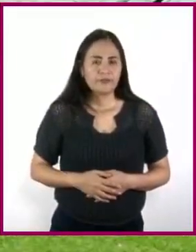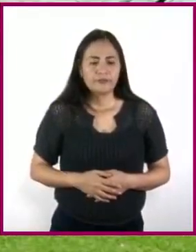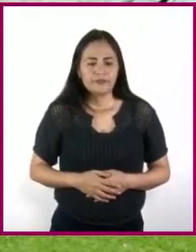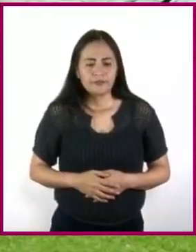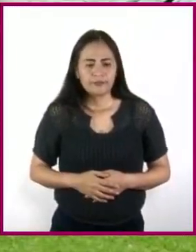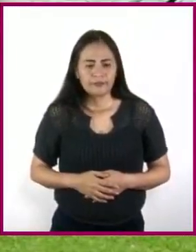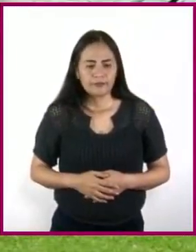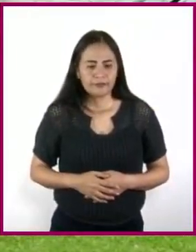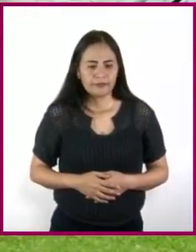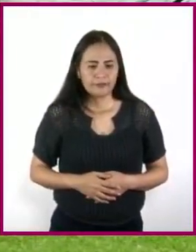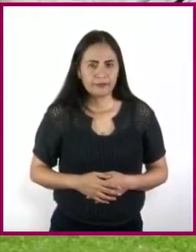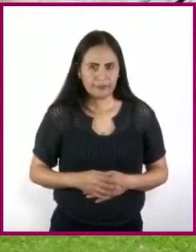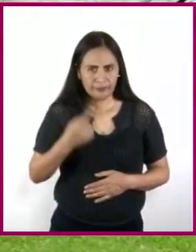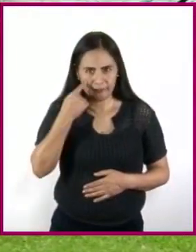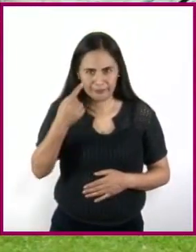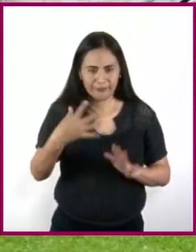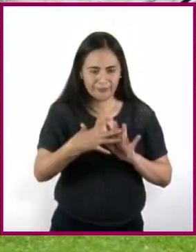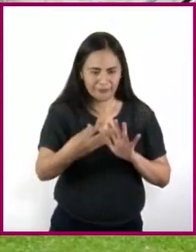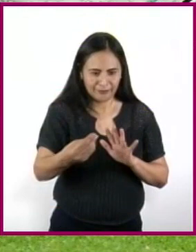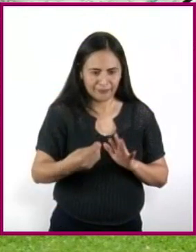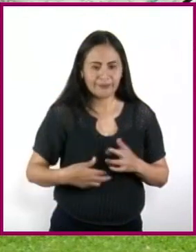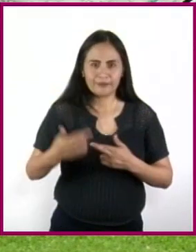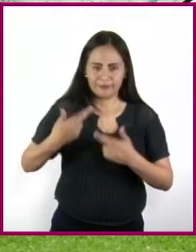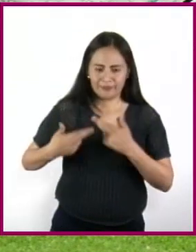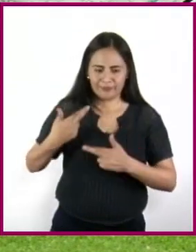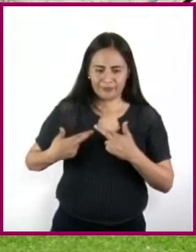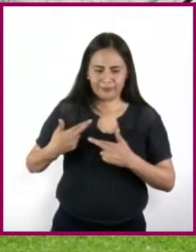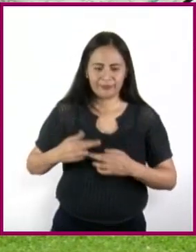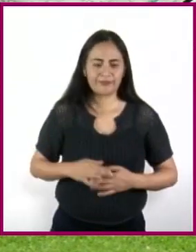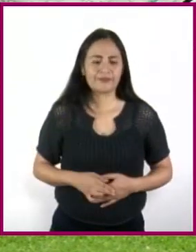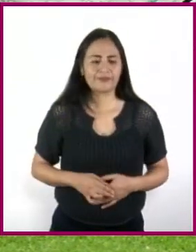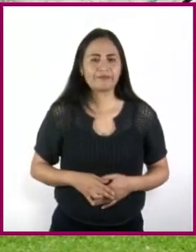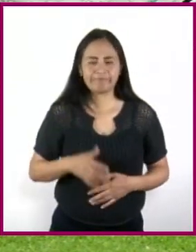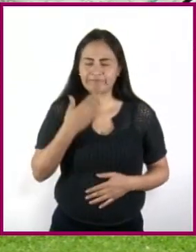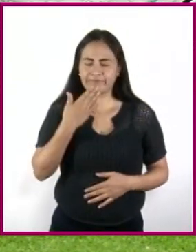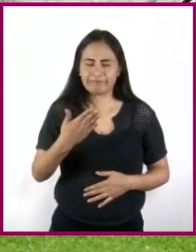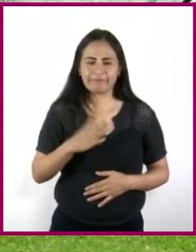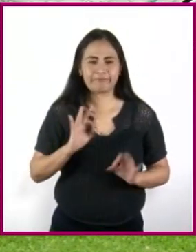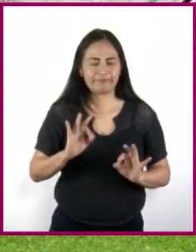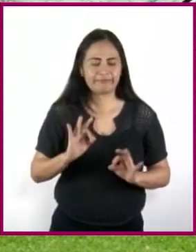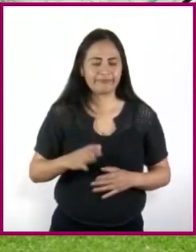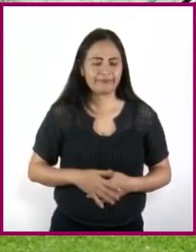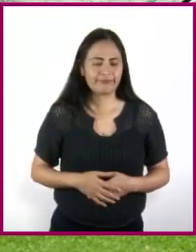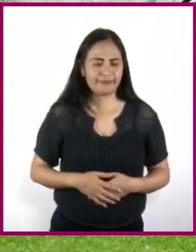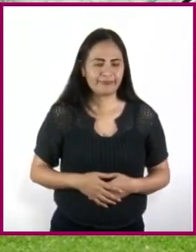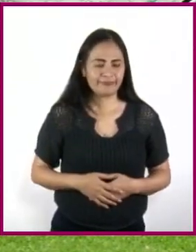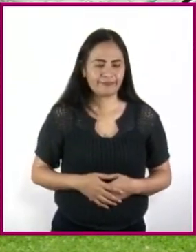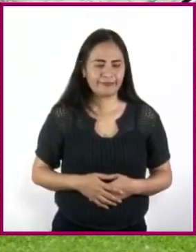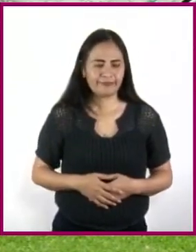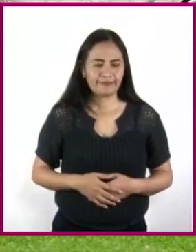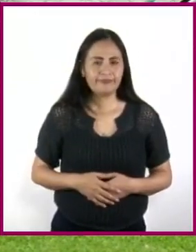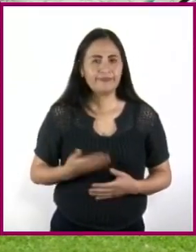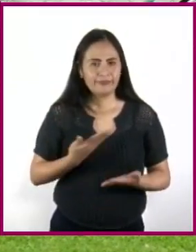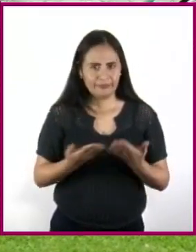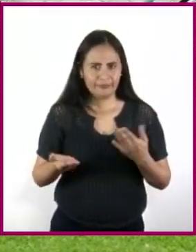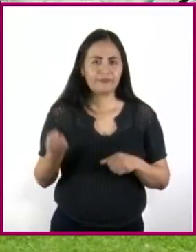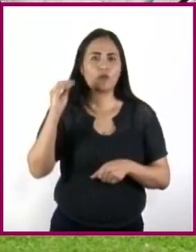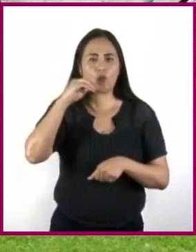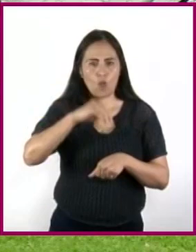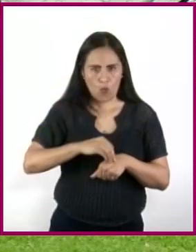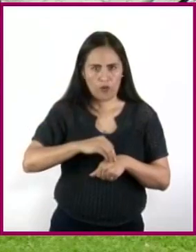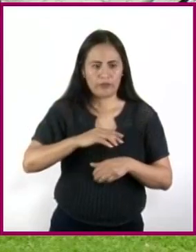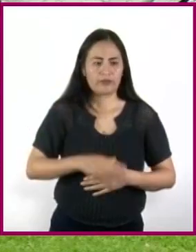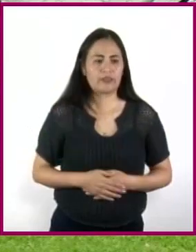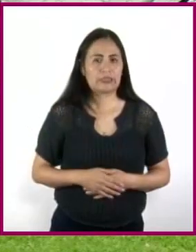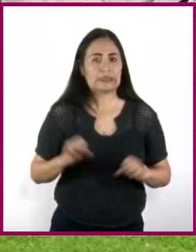anticípate, lista, regresa. Muy bien, excelente. Ahora vamos a implementar ya como tal